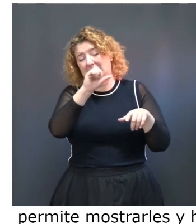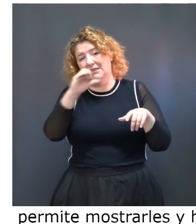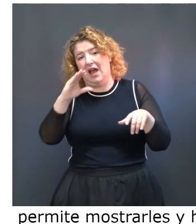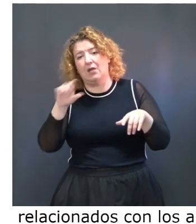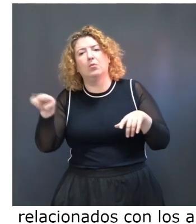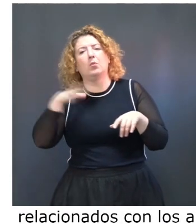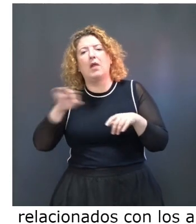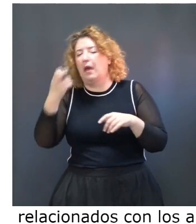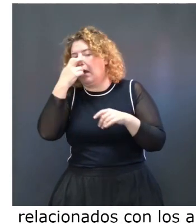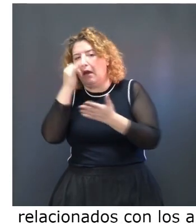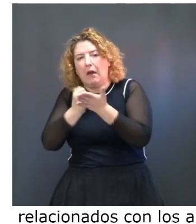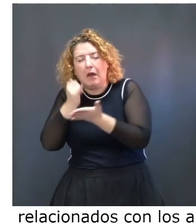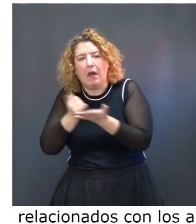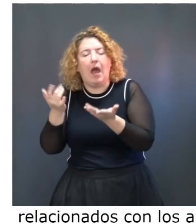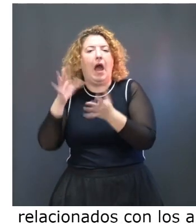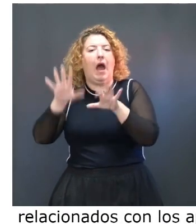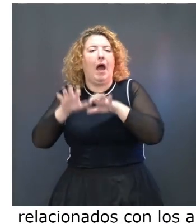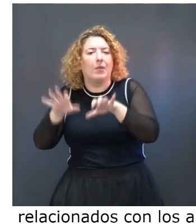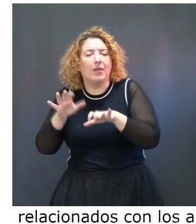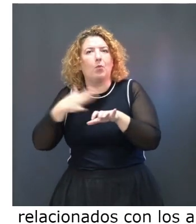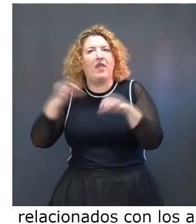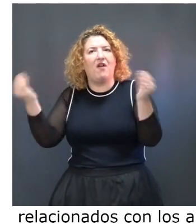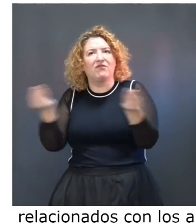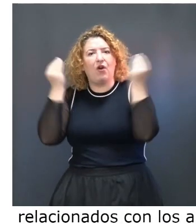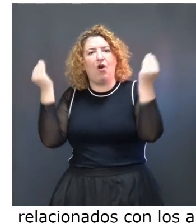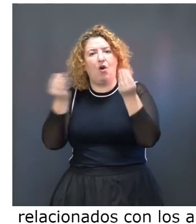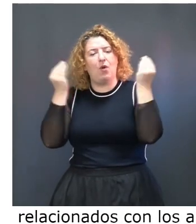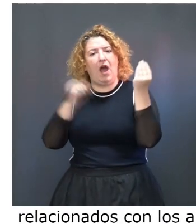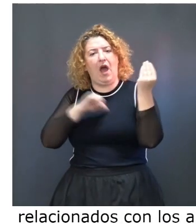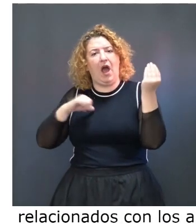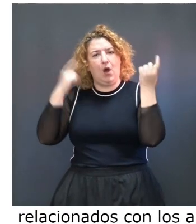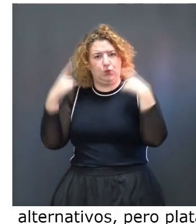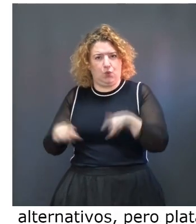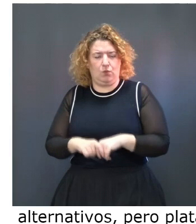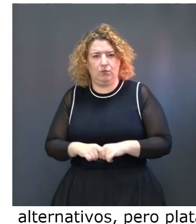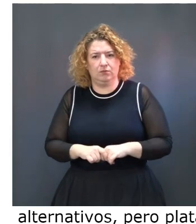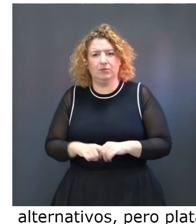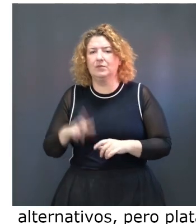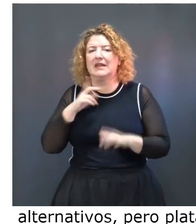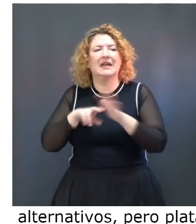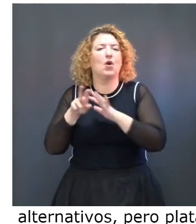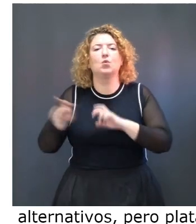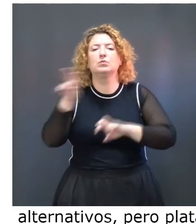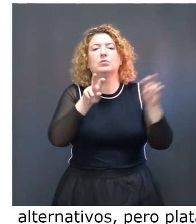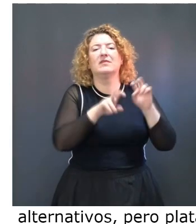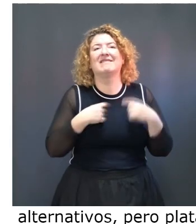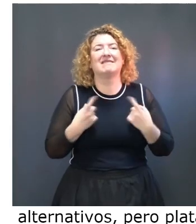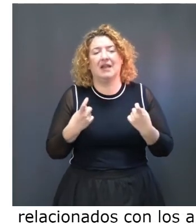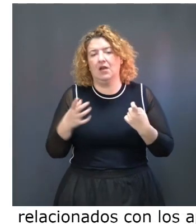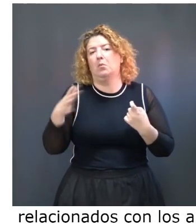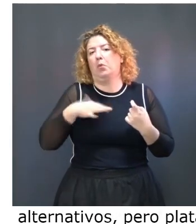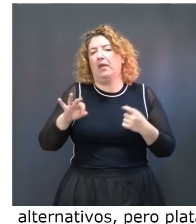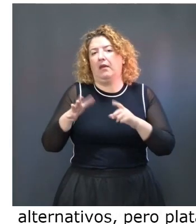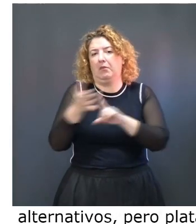autoaprenda, investigue y pueda formarse de forma autónoma o encontrar los recursos que vaya a necesitar